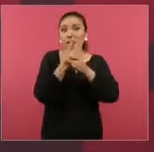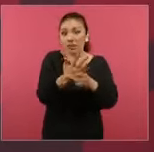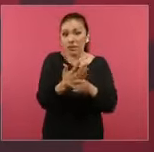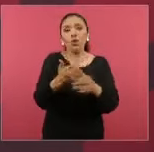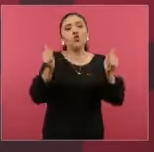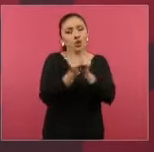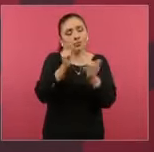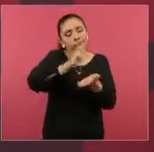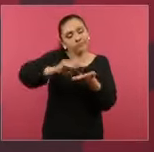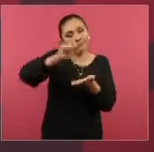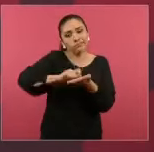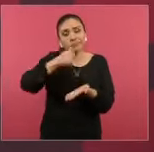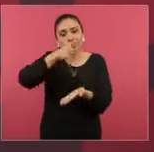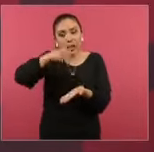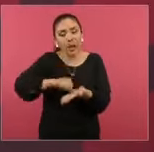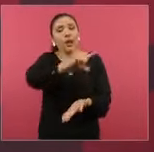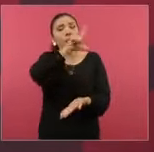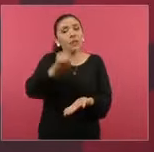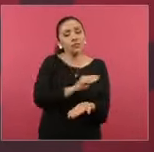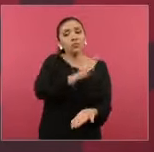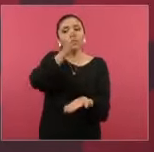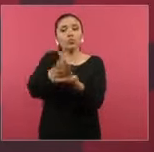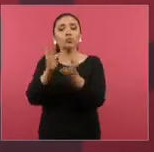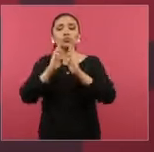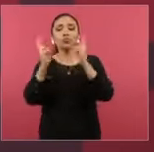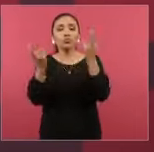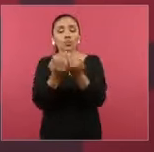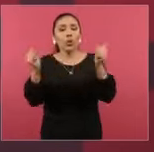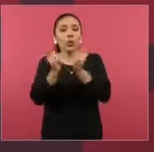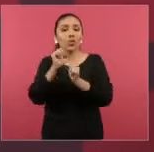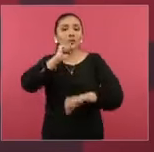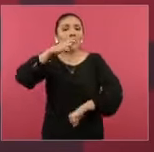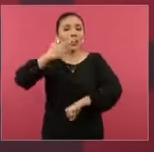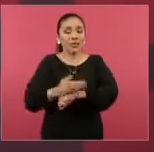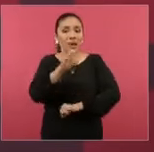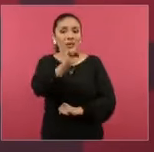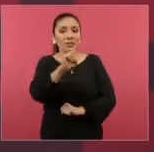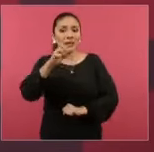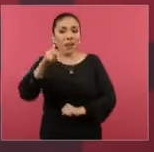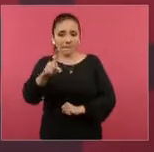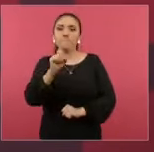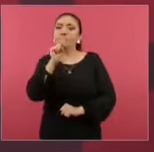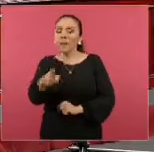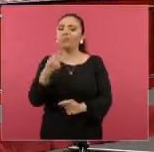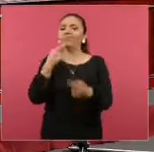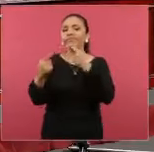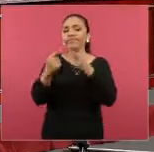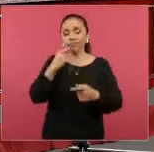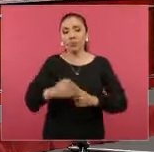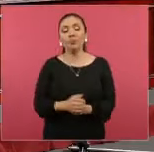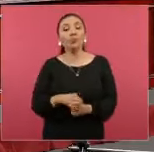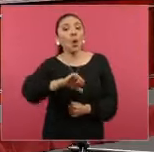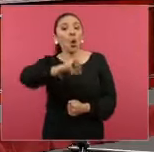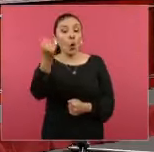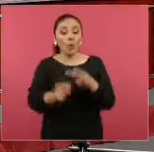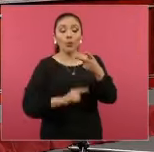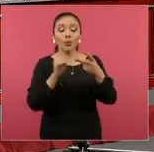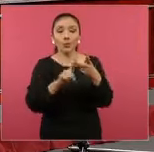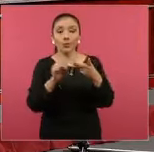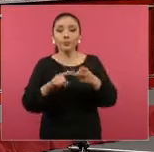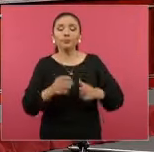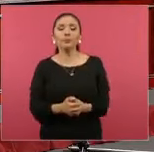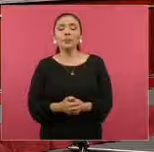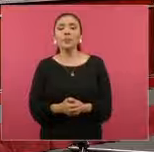por escrito, y fueron a reiterarlo a la Secretaría de Educación Pública. Otro de los puntos que plantean es,